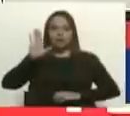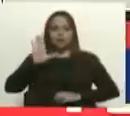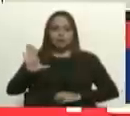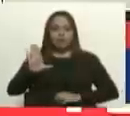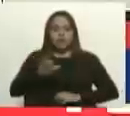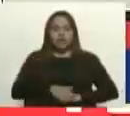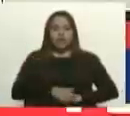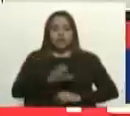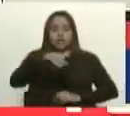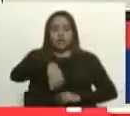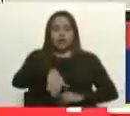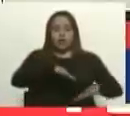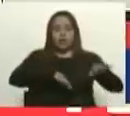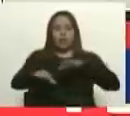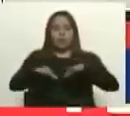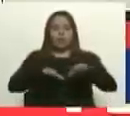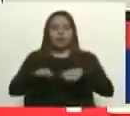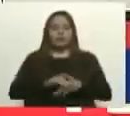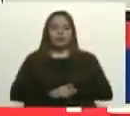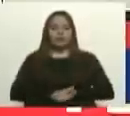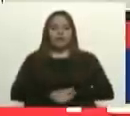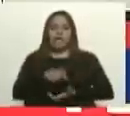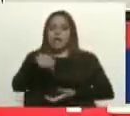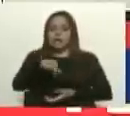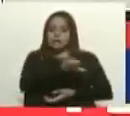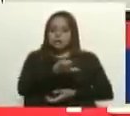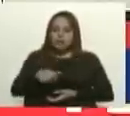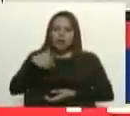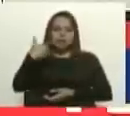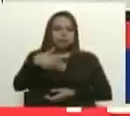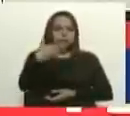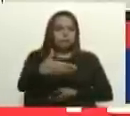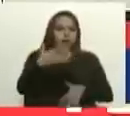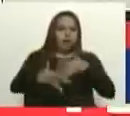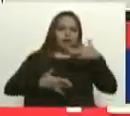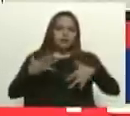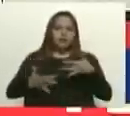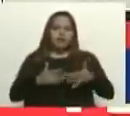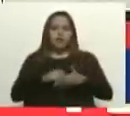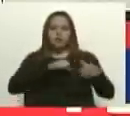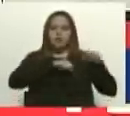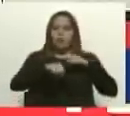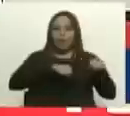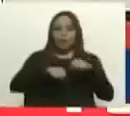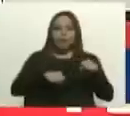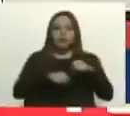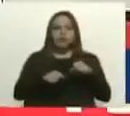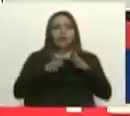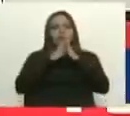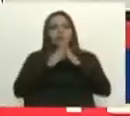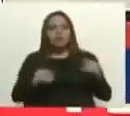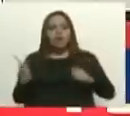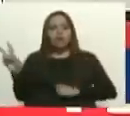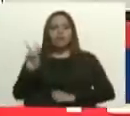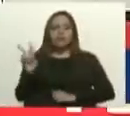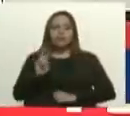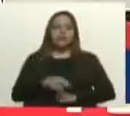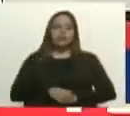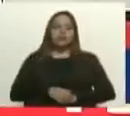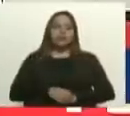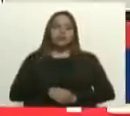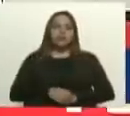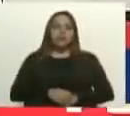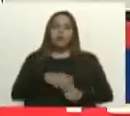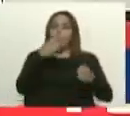el estado Cojedes. Y esta semana seguimos, pues, con estas jornadas de movilización por todo el territorio nacional. Hubo otras